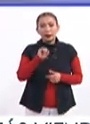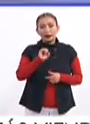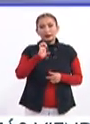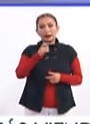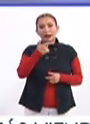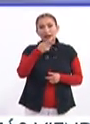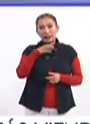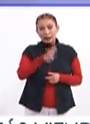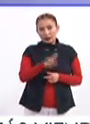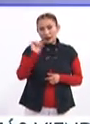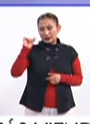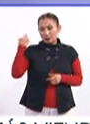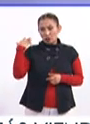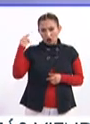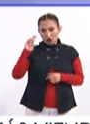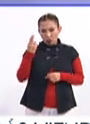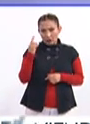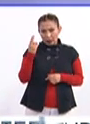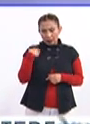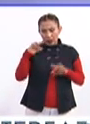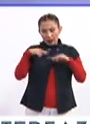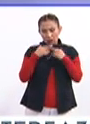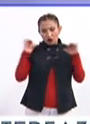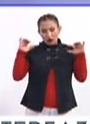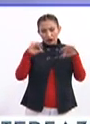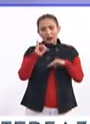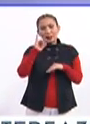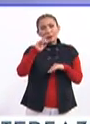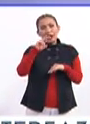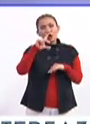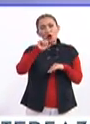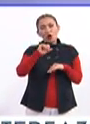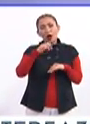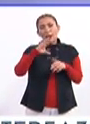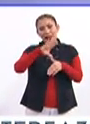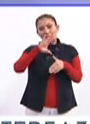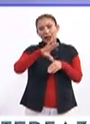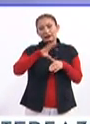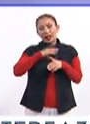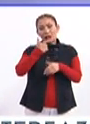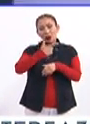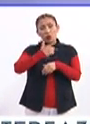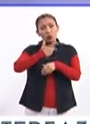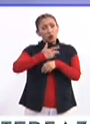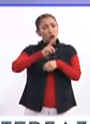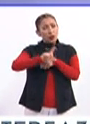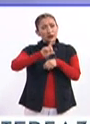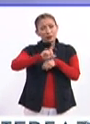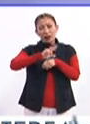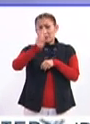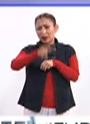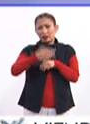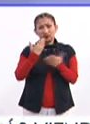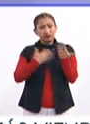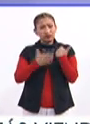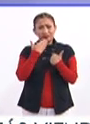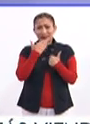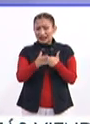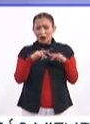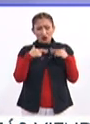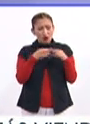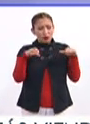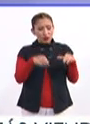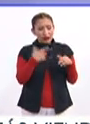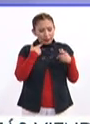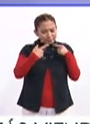CEGIP tuvimos apenas en noviembre la Cumbre Iberoamericana en Guatemala y fue una cumbre verdaderamente exitosa porque